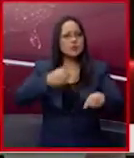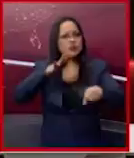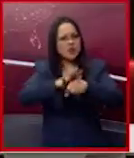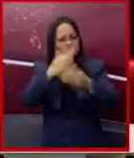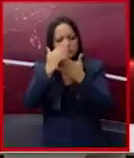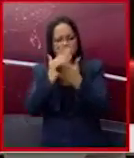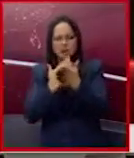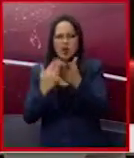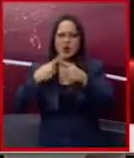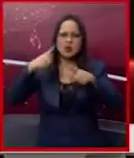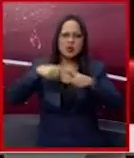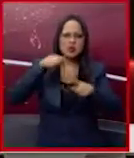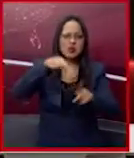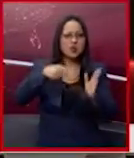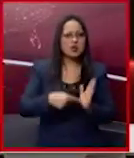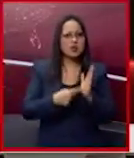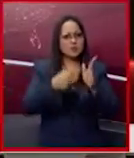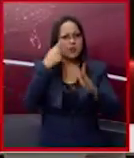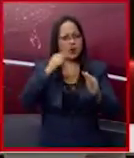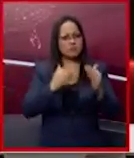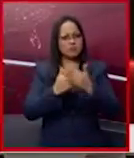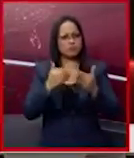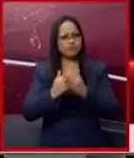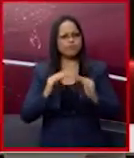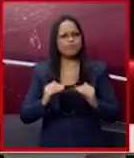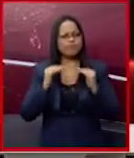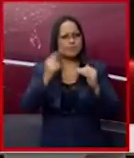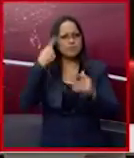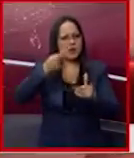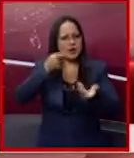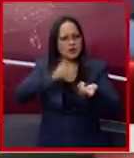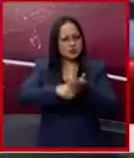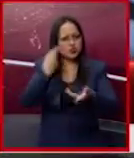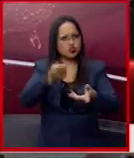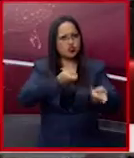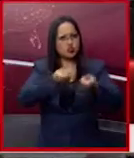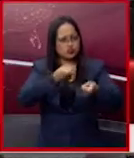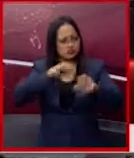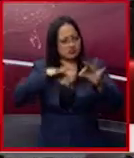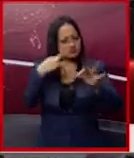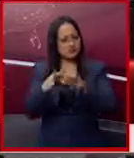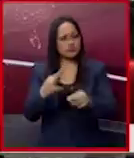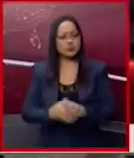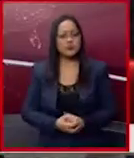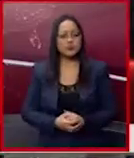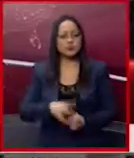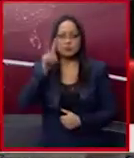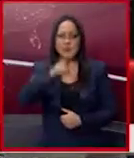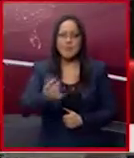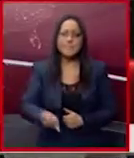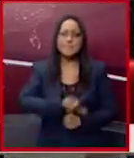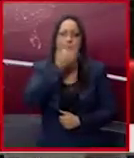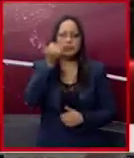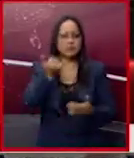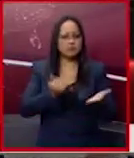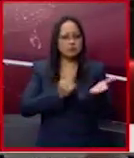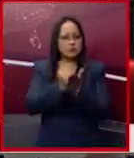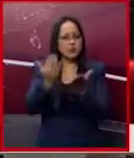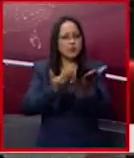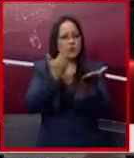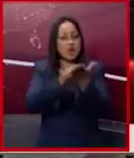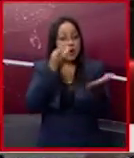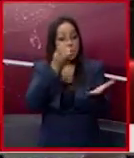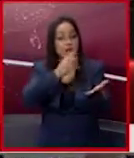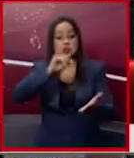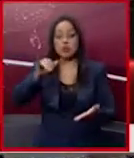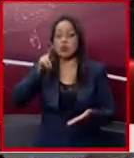y lo cual viene a impactar en el desarrollo de la gobernanza plena. Es un error del dictamen pretender que la